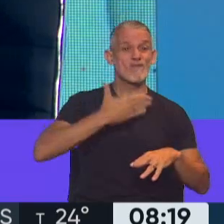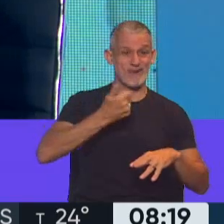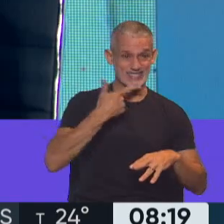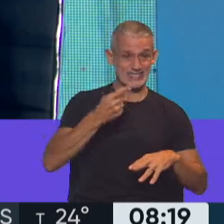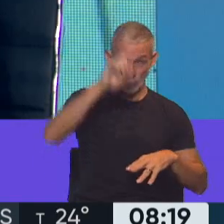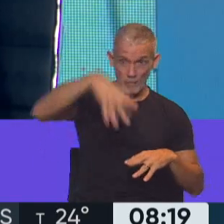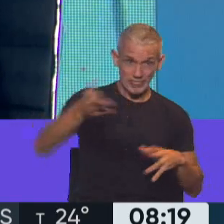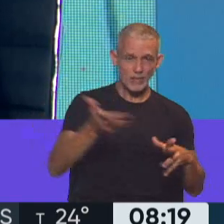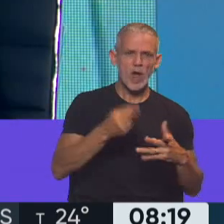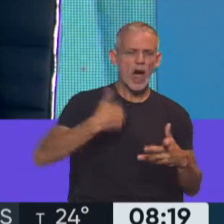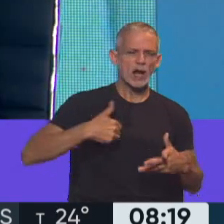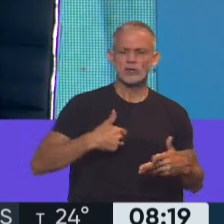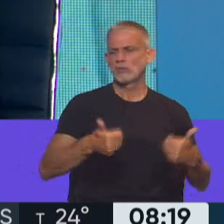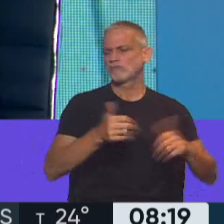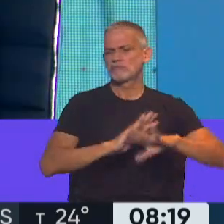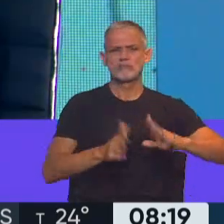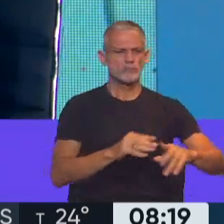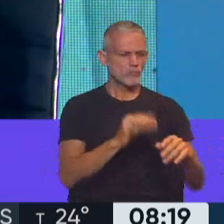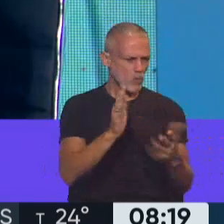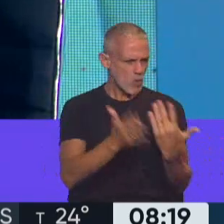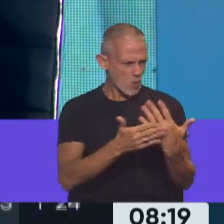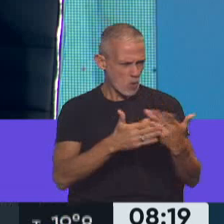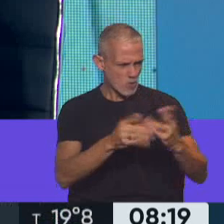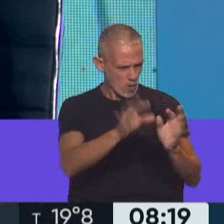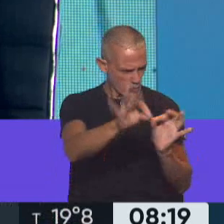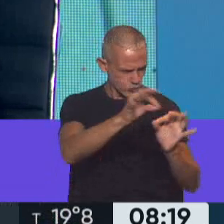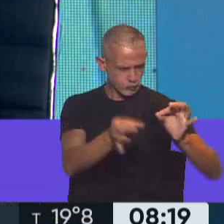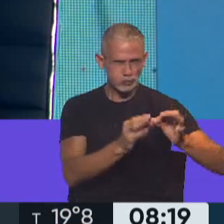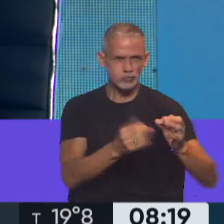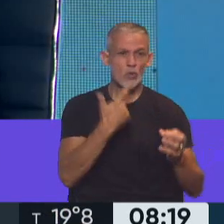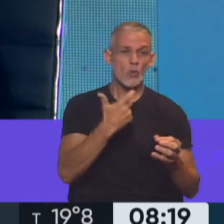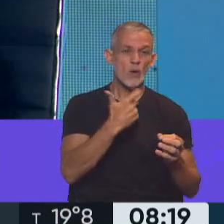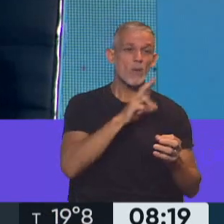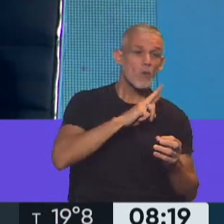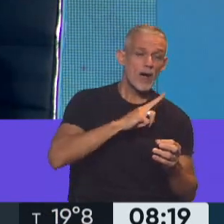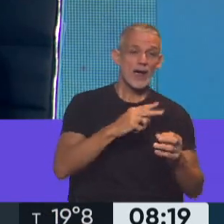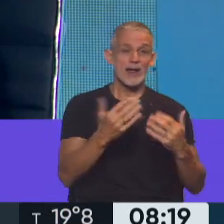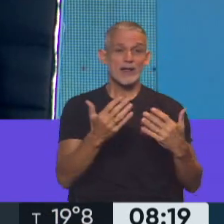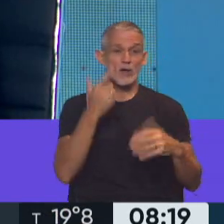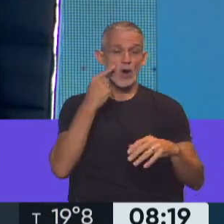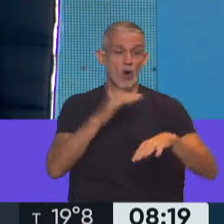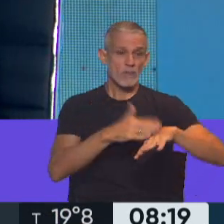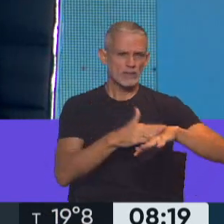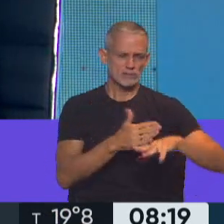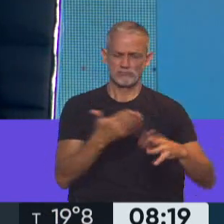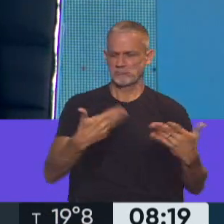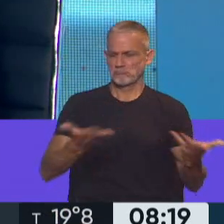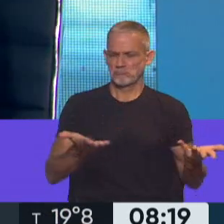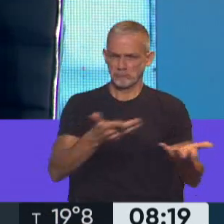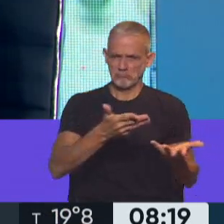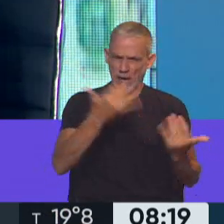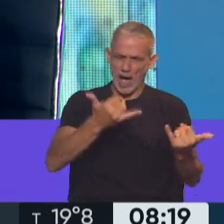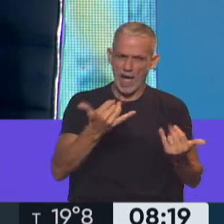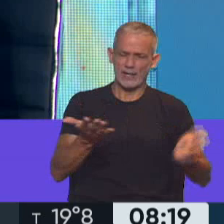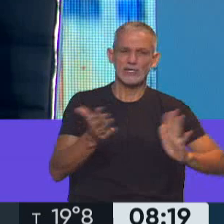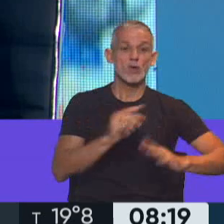decía, ¿no? La verdad que la Argentina tiene un poder, y ustedes que son damas que utilizan, bueno, los hombres también utilizamos calzado, pero tenemos un